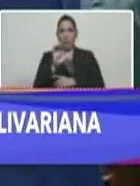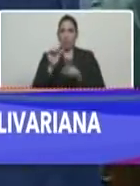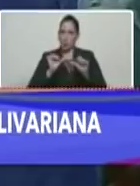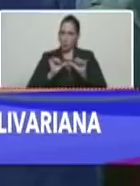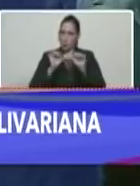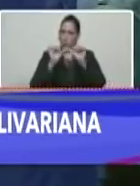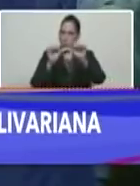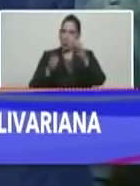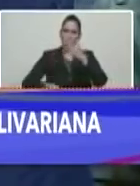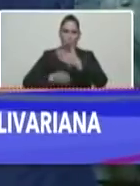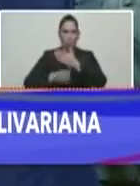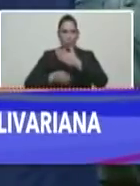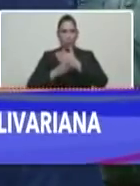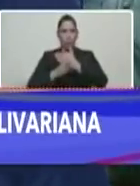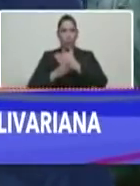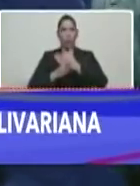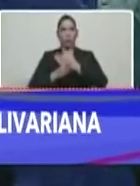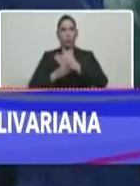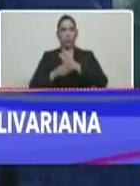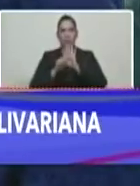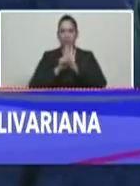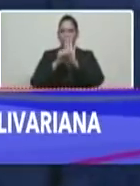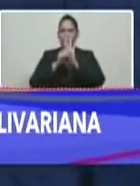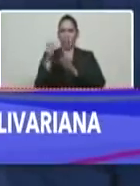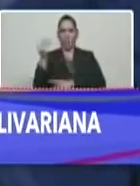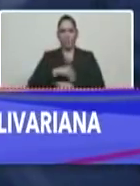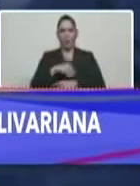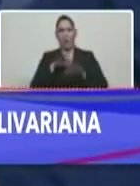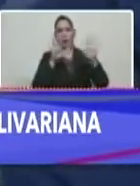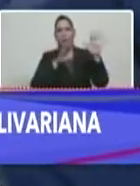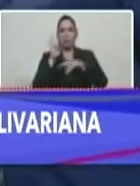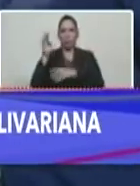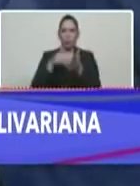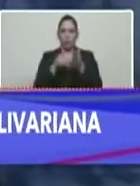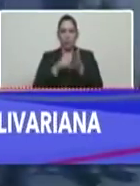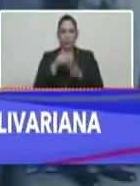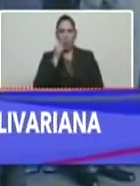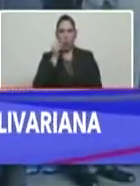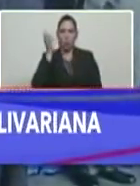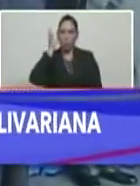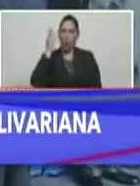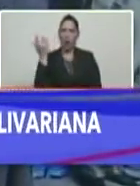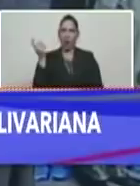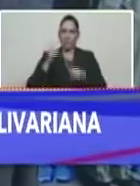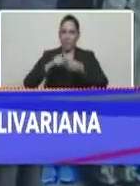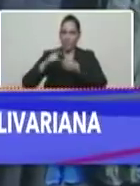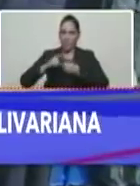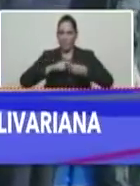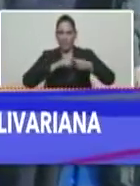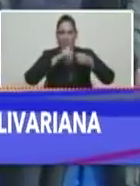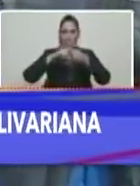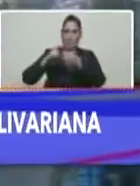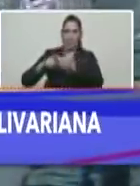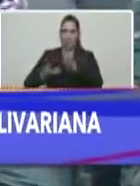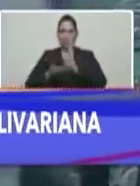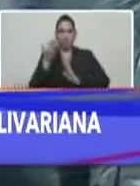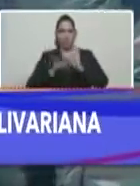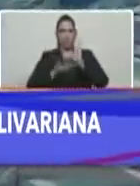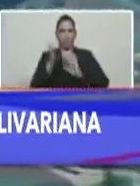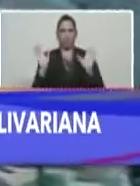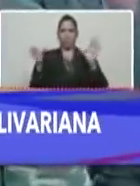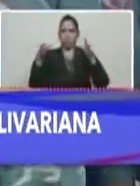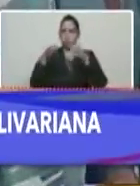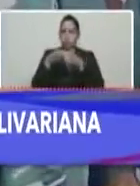continúa en representación de los más de 14.000 hombres y mujeres que conforman las filas de este importante